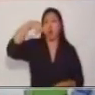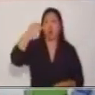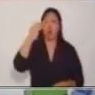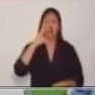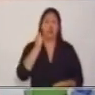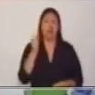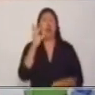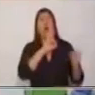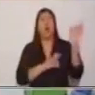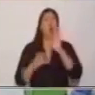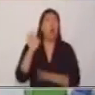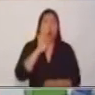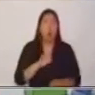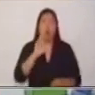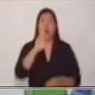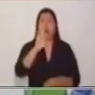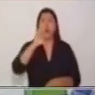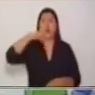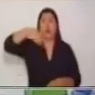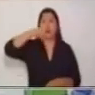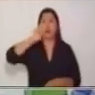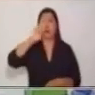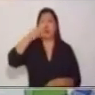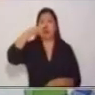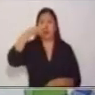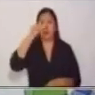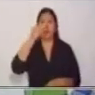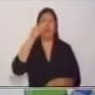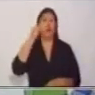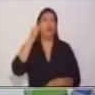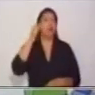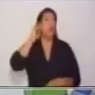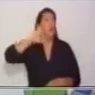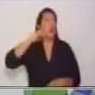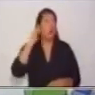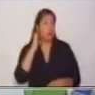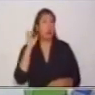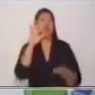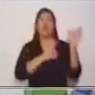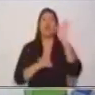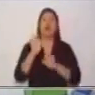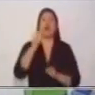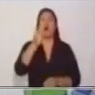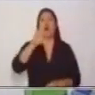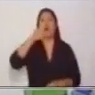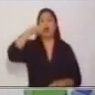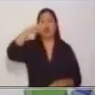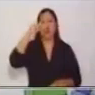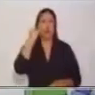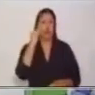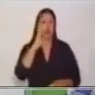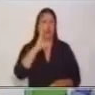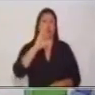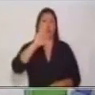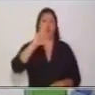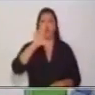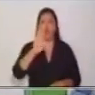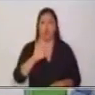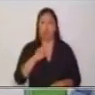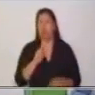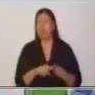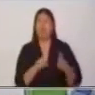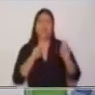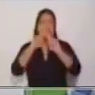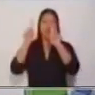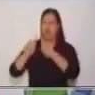un artículo. Entonces, esa es otra característica de los textos informativos. Y por último, que busca llegar a